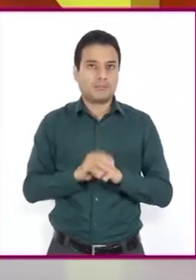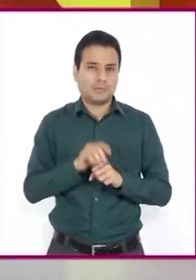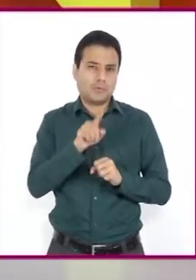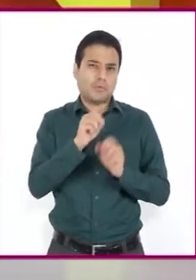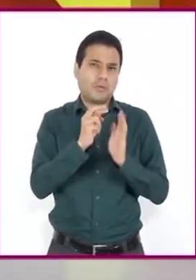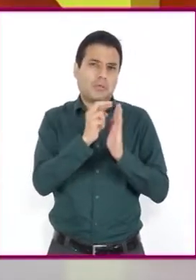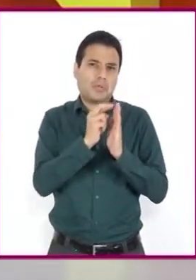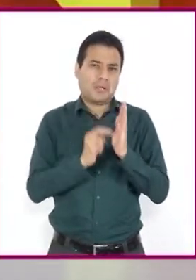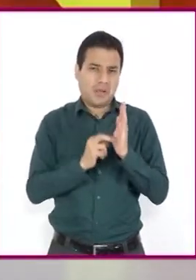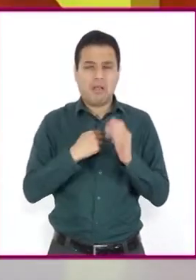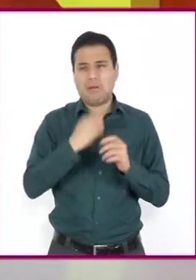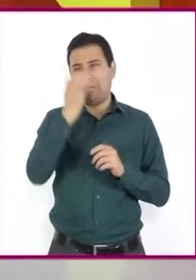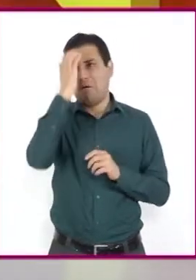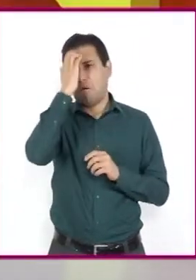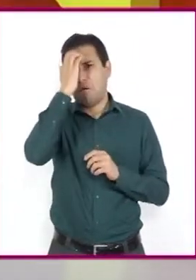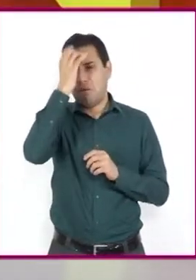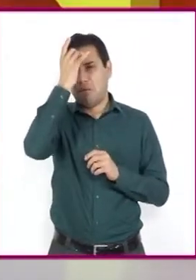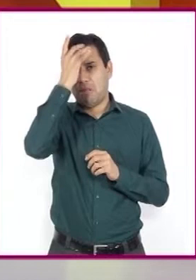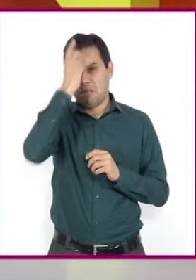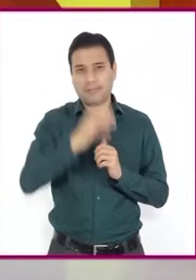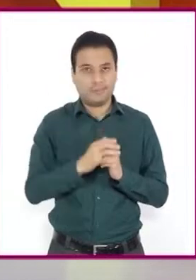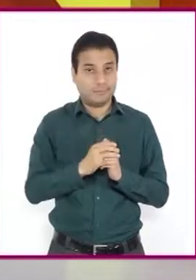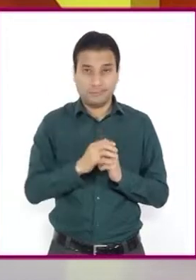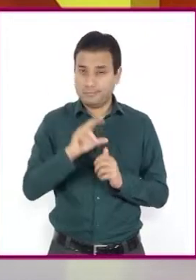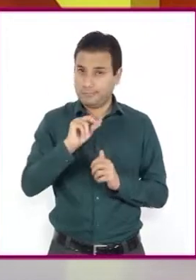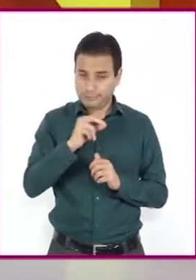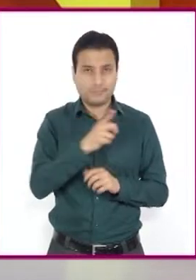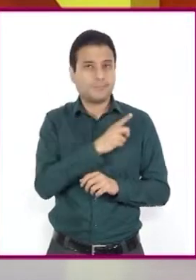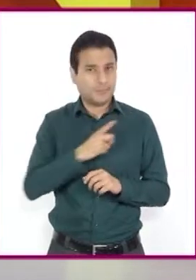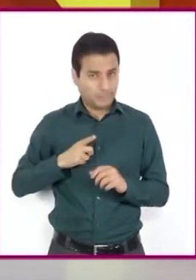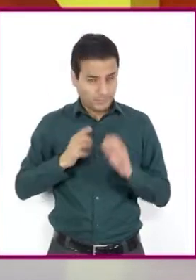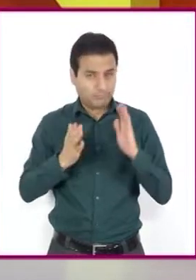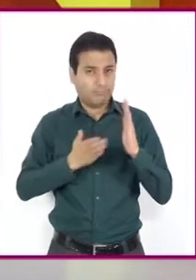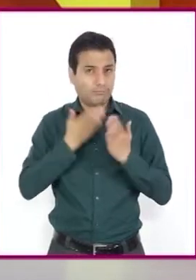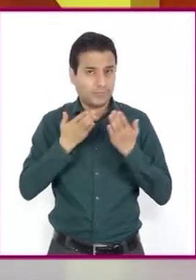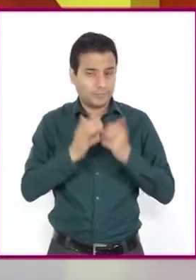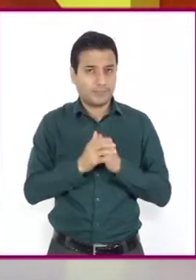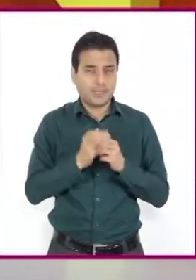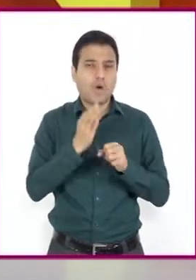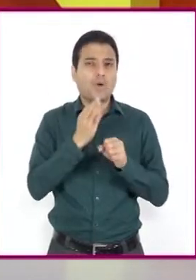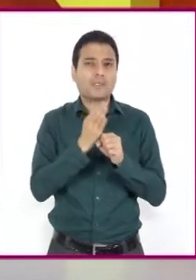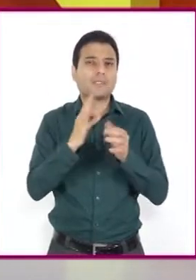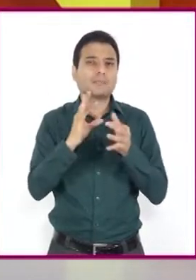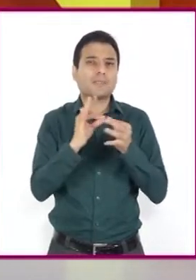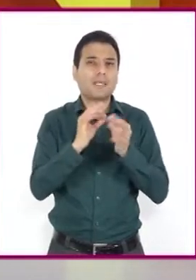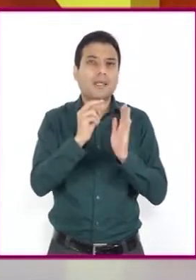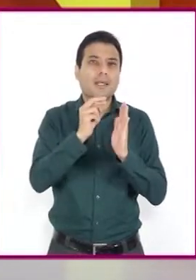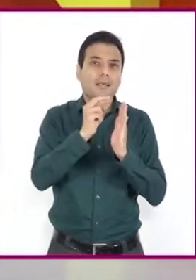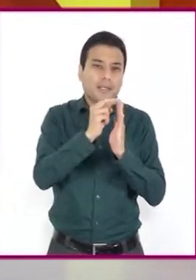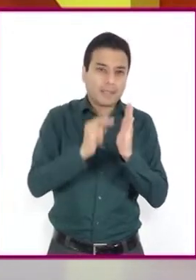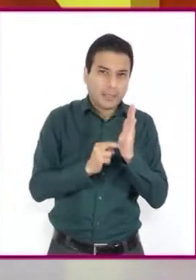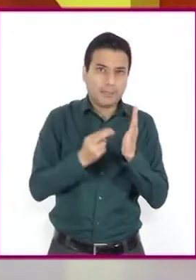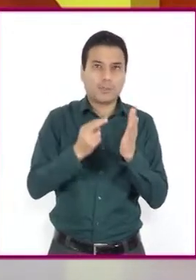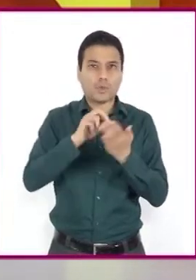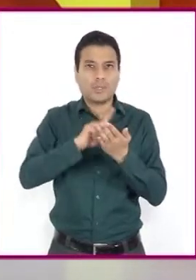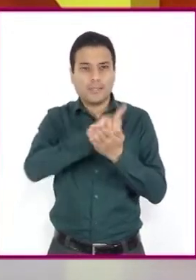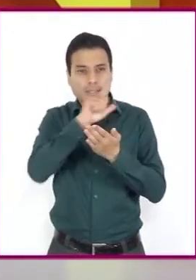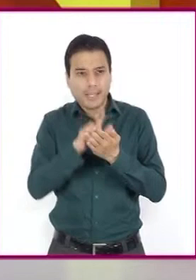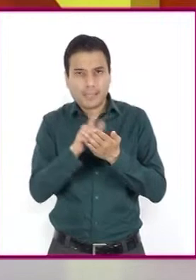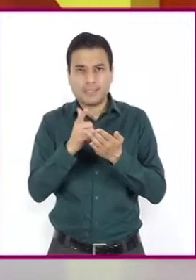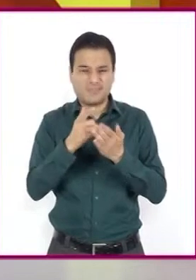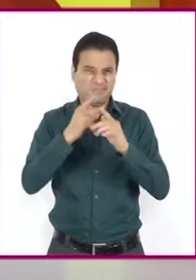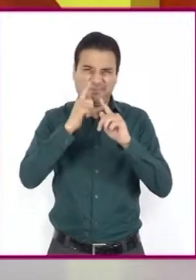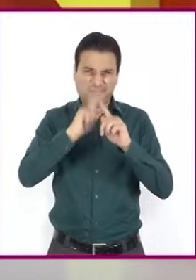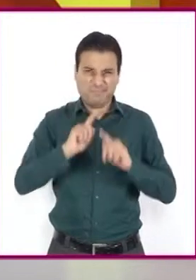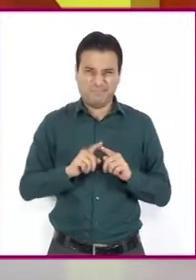todo. En esta sesión, profundizaremos en las características de los reglamentos, leyes y declaraciones.